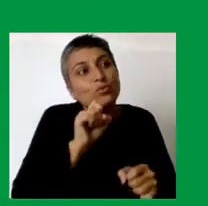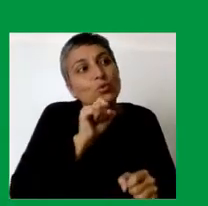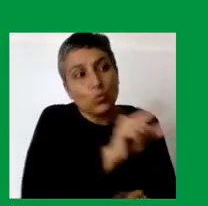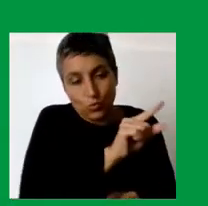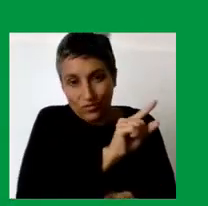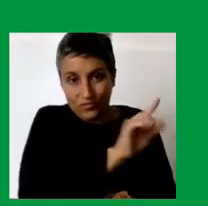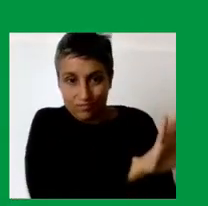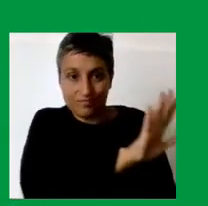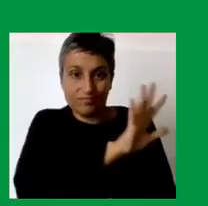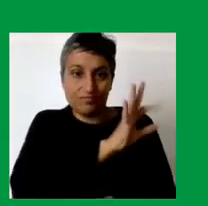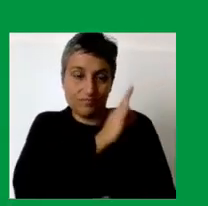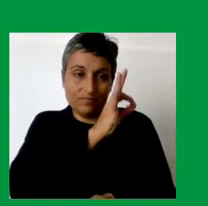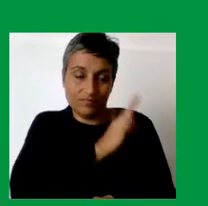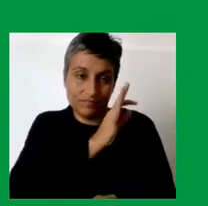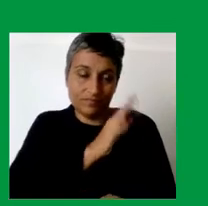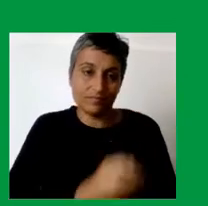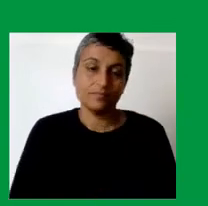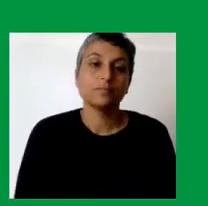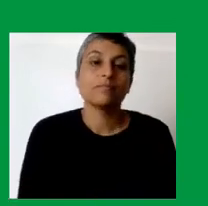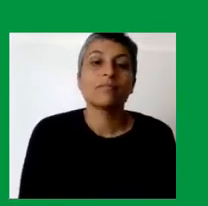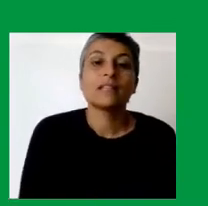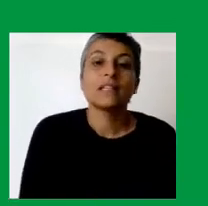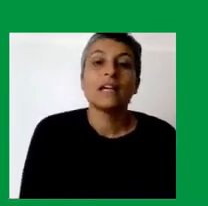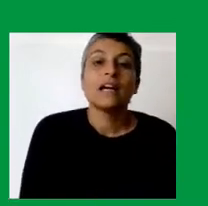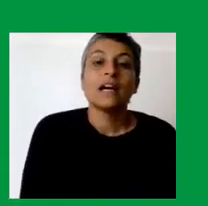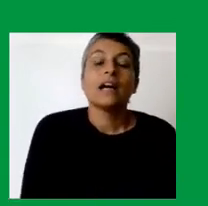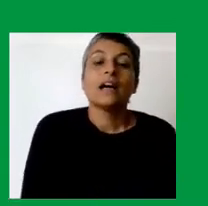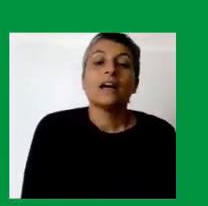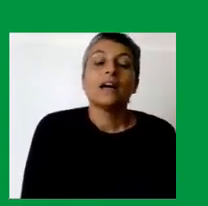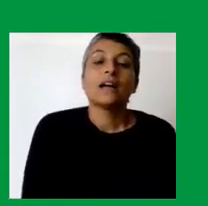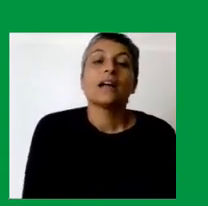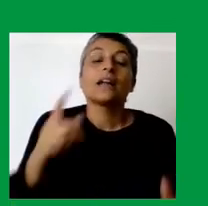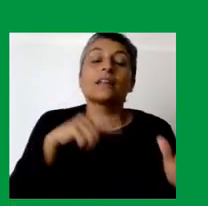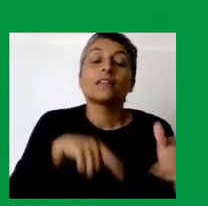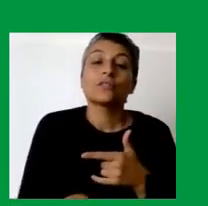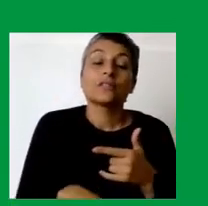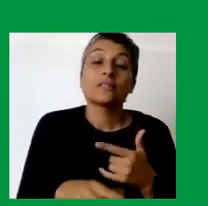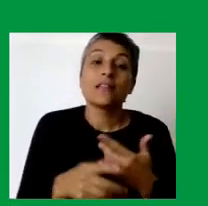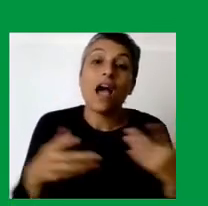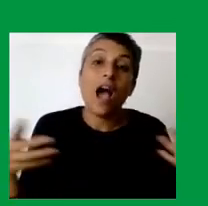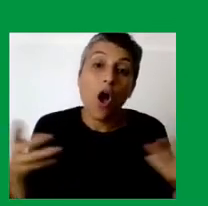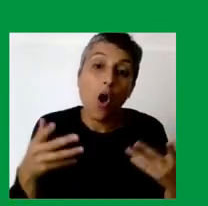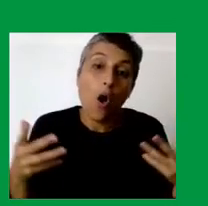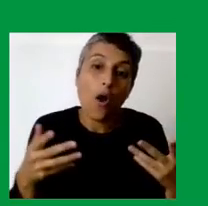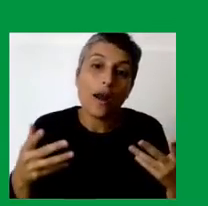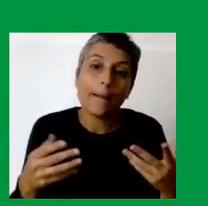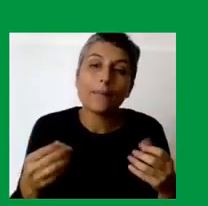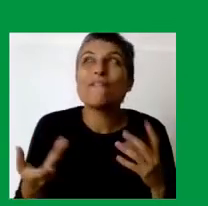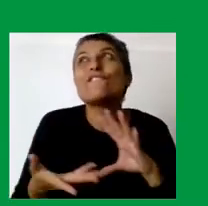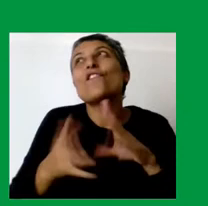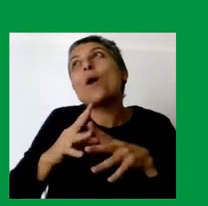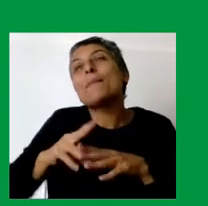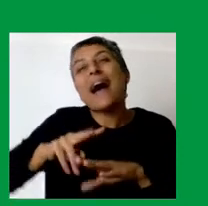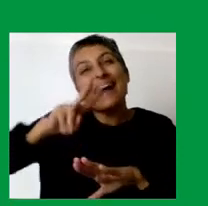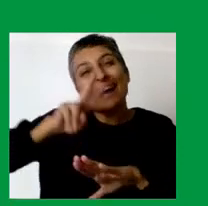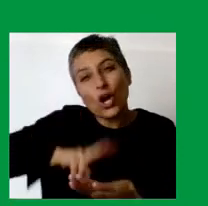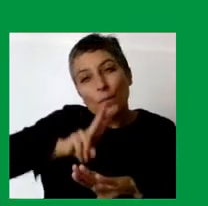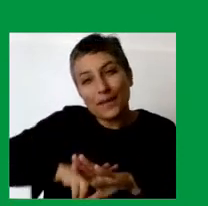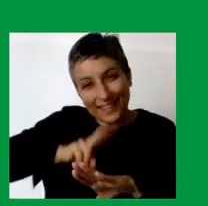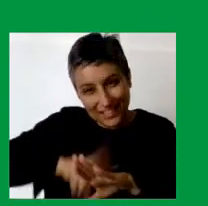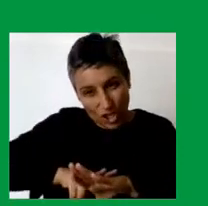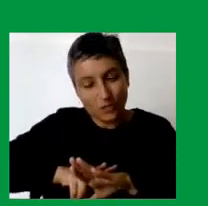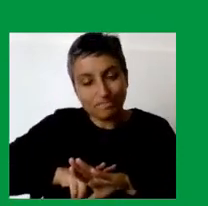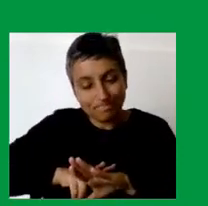estudiantes. Entonces, acá quiero hacer una, como es una especie de recomendación, que a mí me sirvió